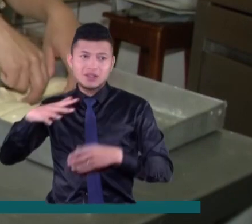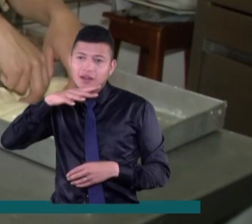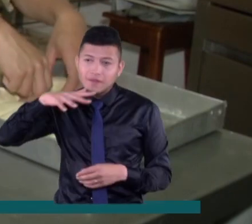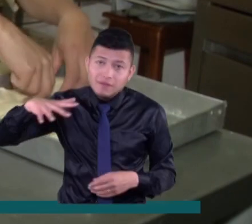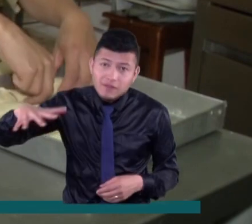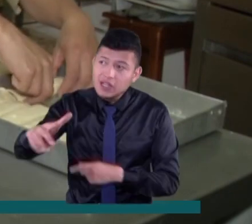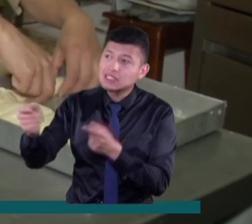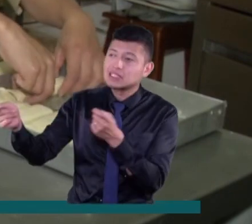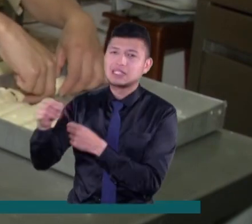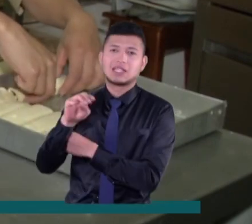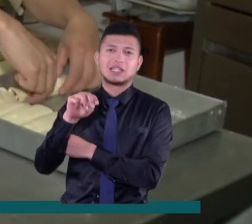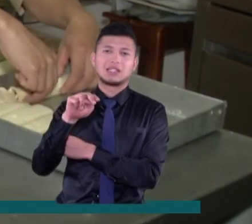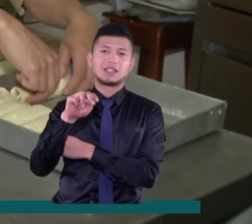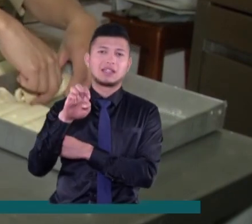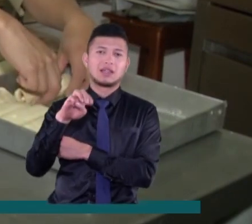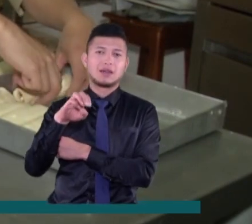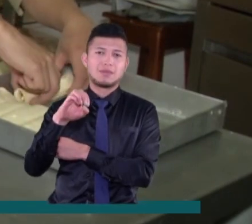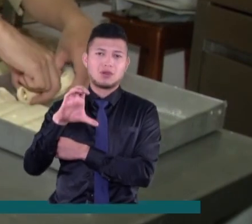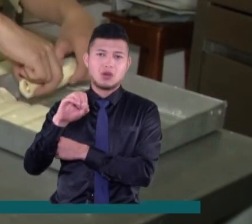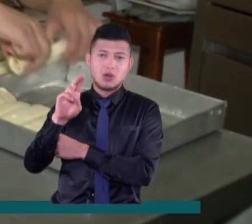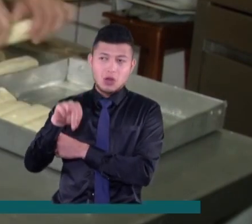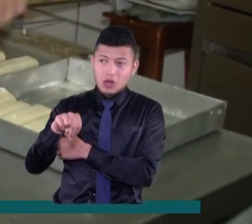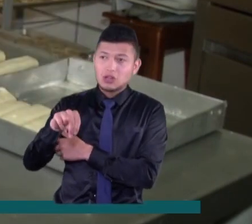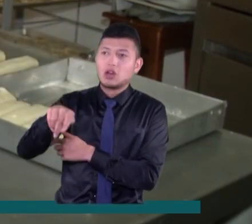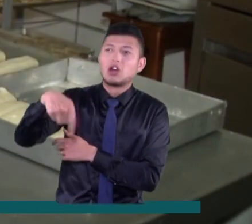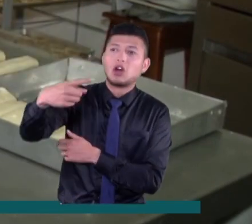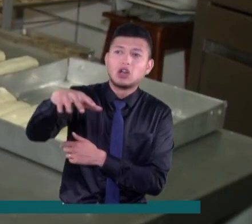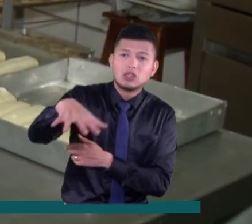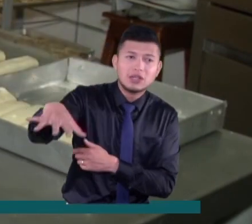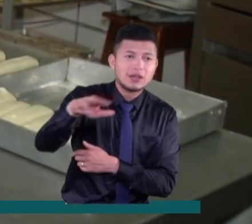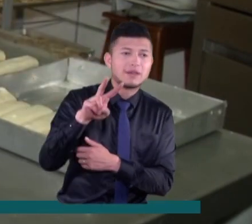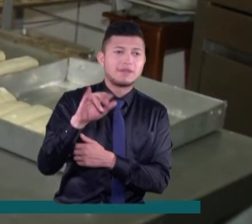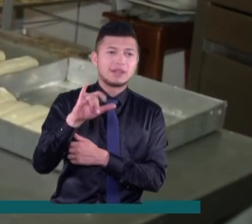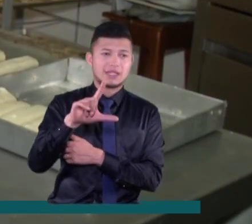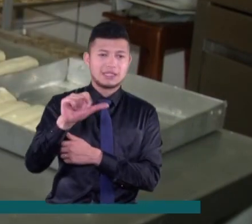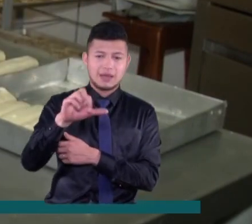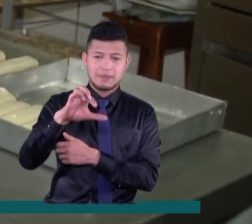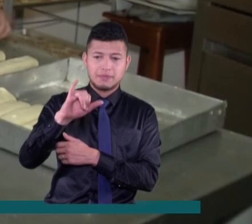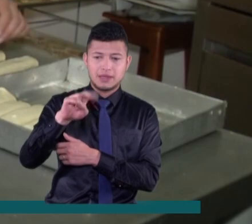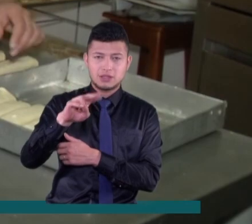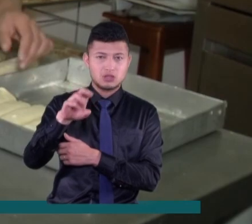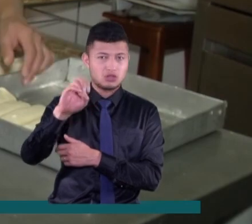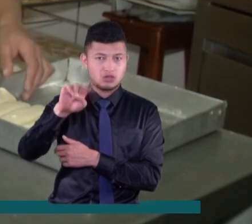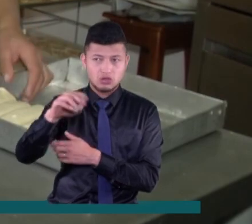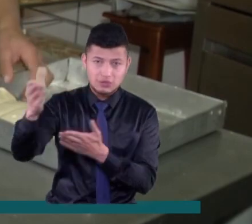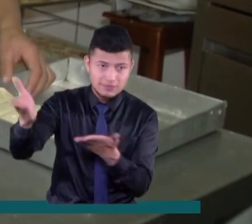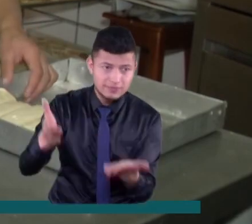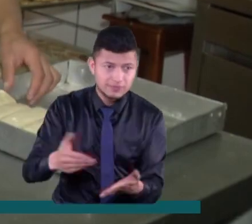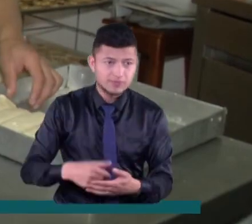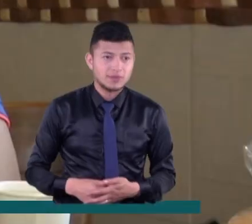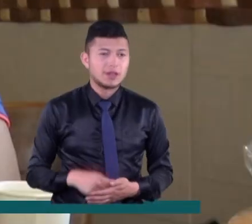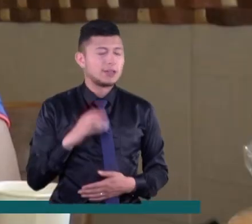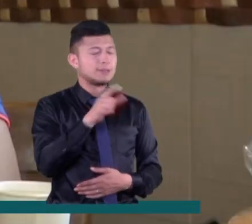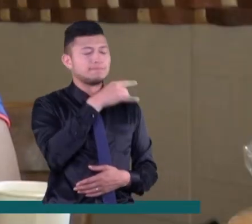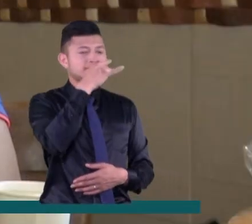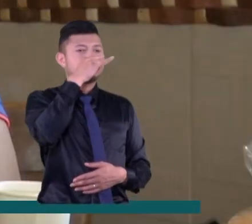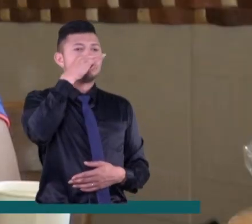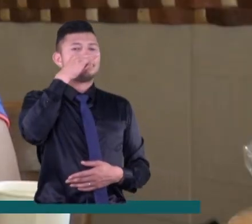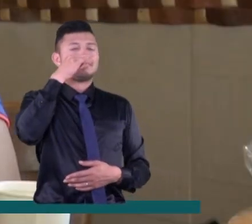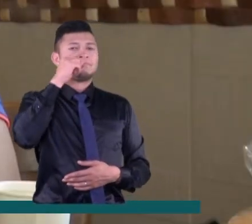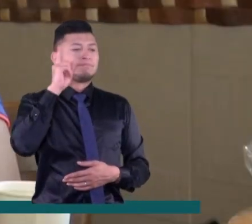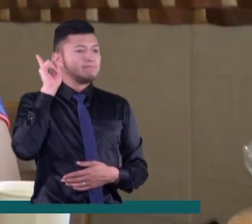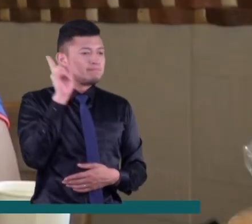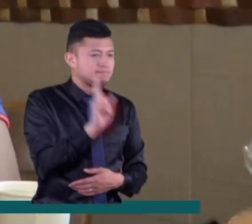de las fincas cercanas a Nemocón, o la harina que la traen de un municipio que se llama Villa Pinzón. Al lado de la Plaza Central, el aroma me trajo